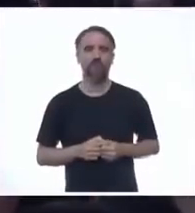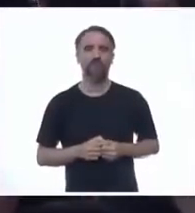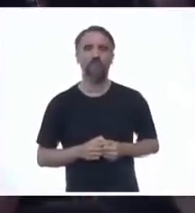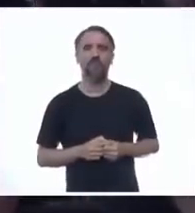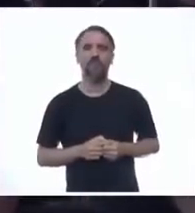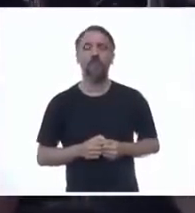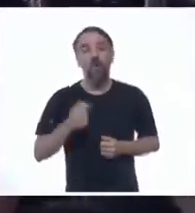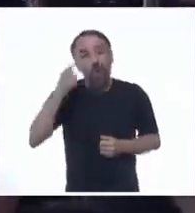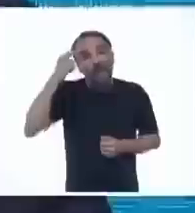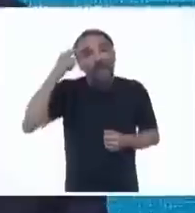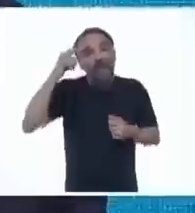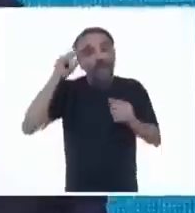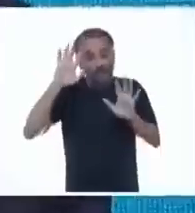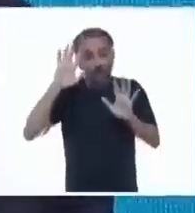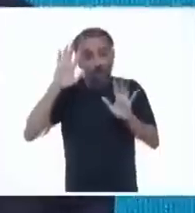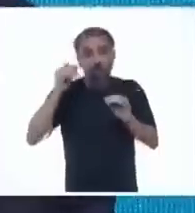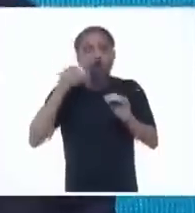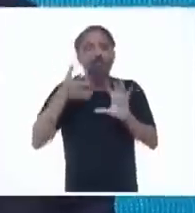que de alguna manera